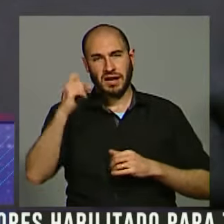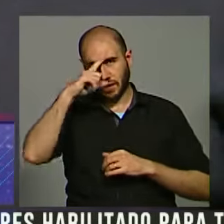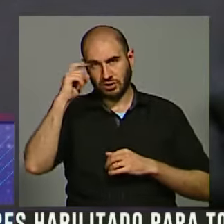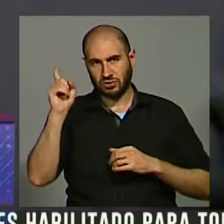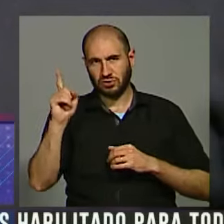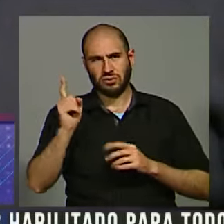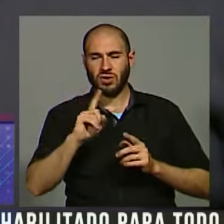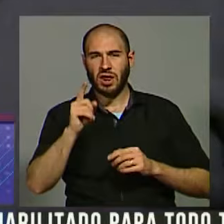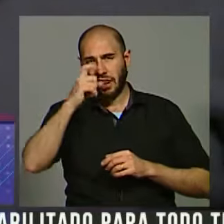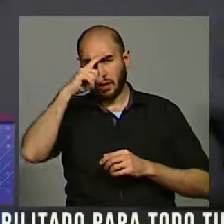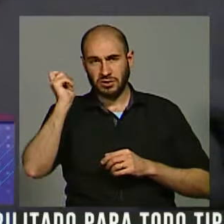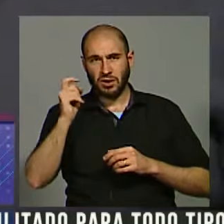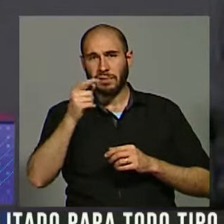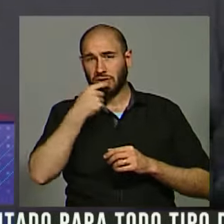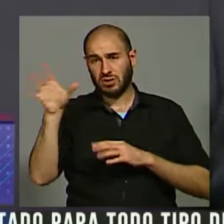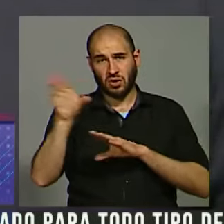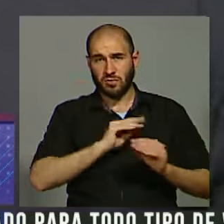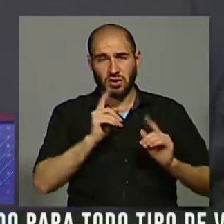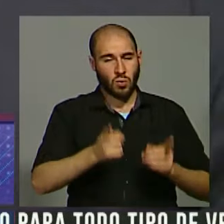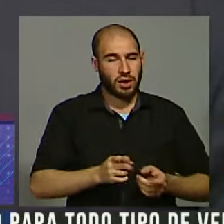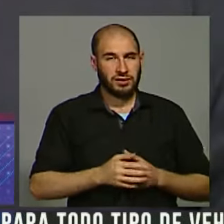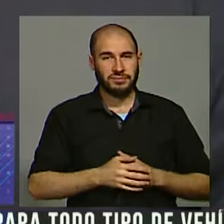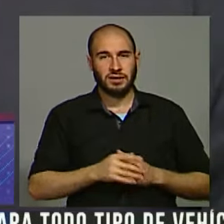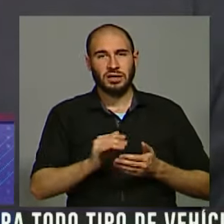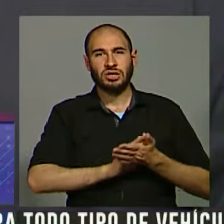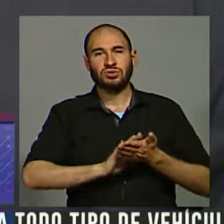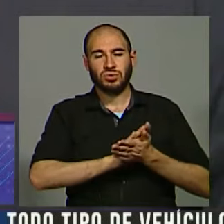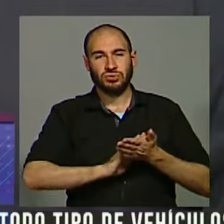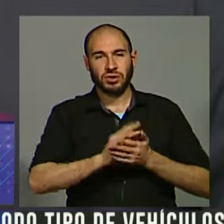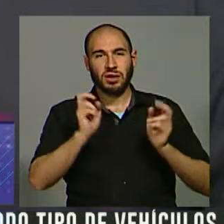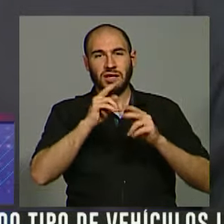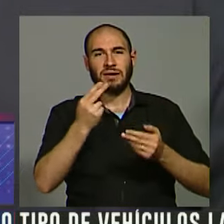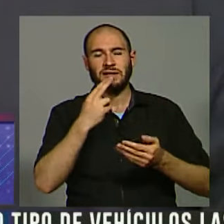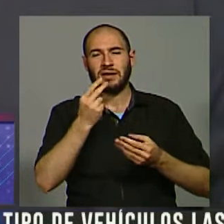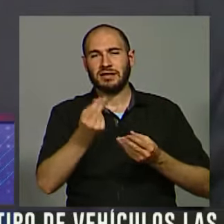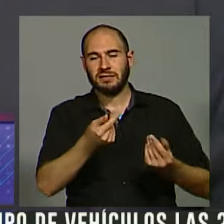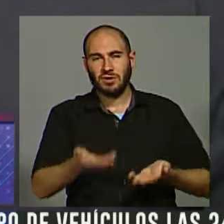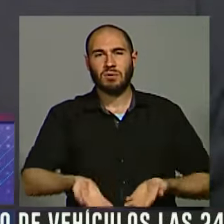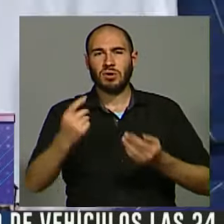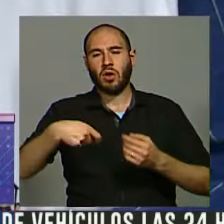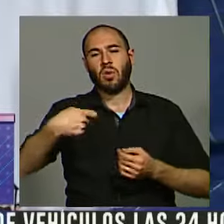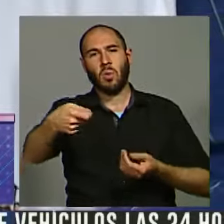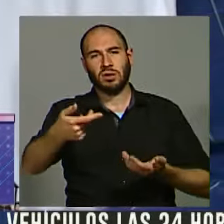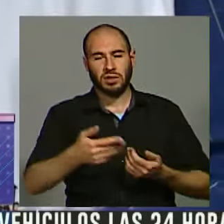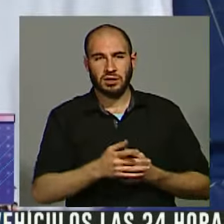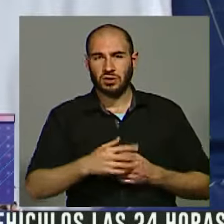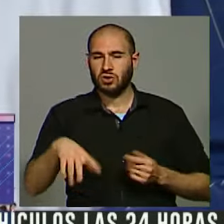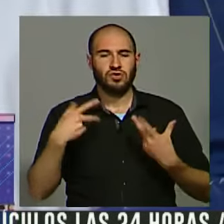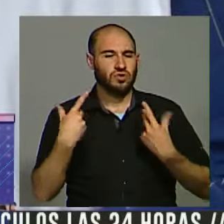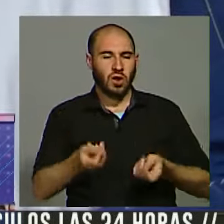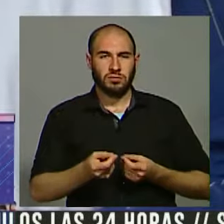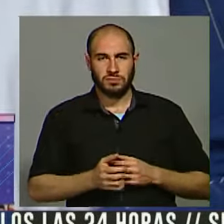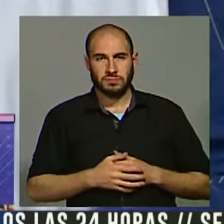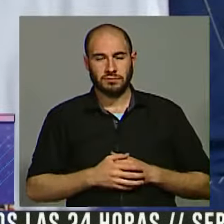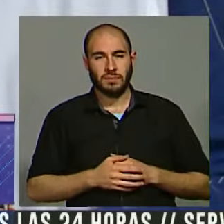lo que aplica la nación lo aplica la provincia, así que esta solución que andaba el tema de los tarifazos, de pagarlo en cuota, nosotros lo repudiamos y lo